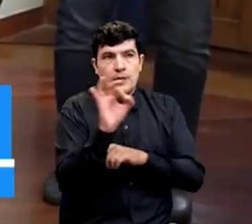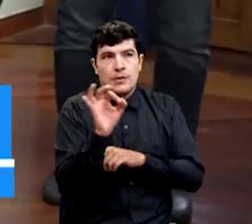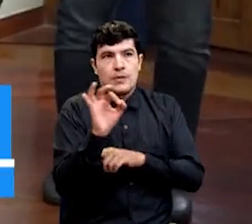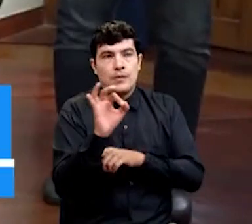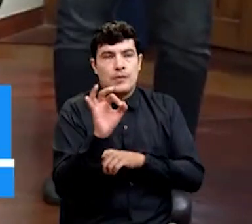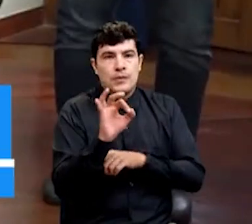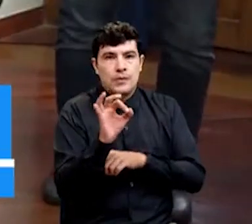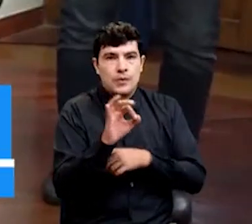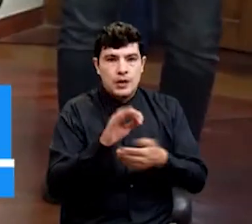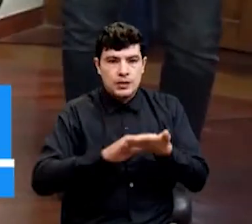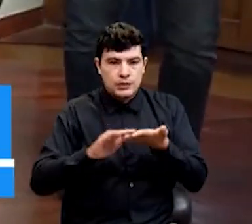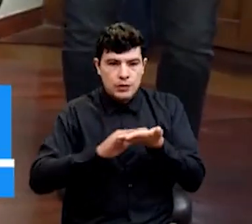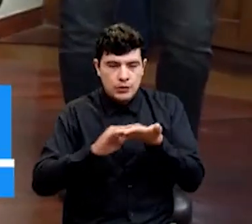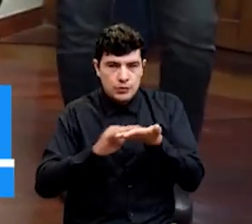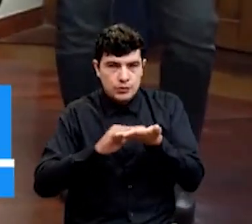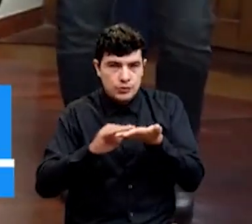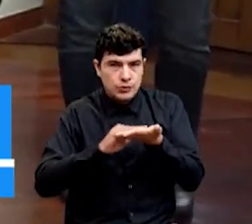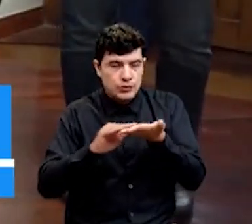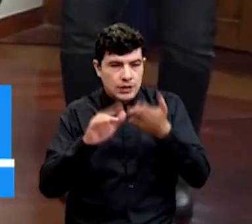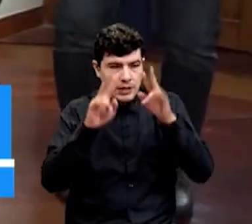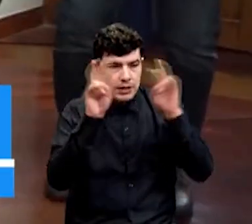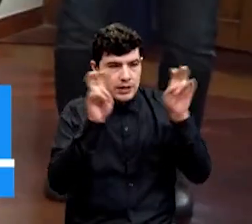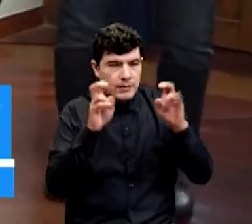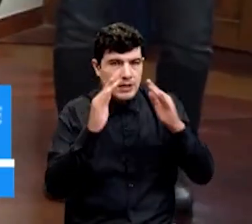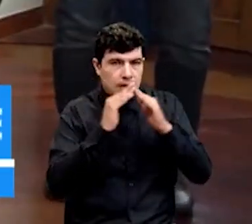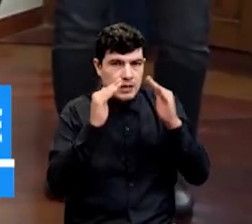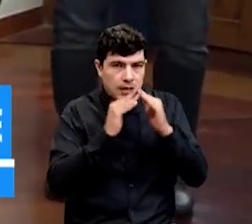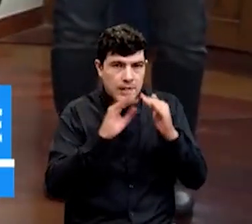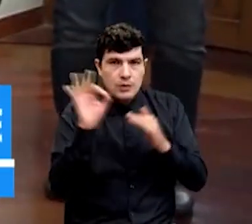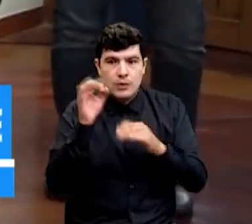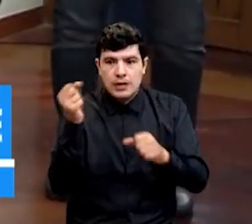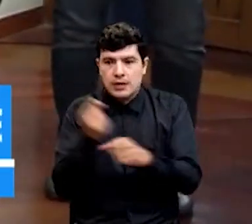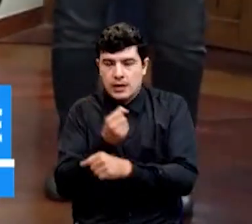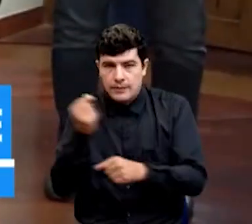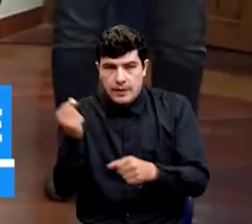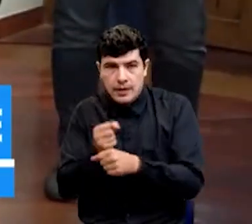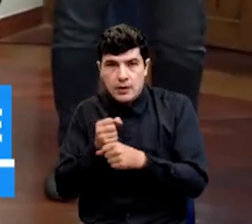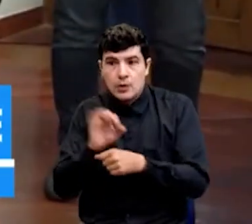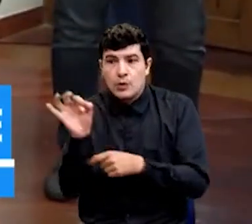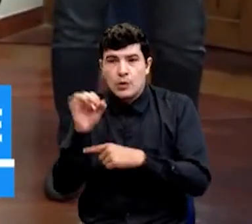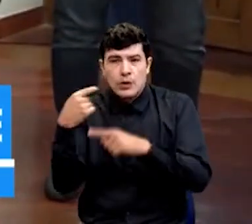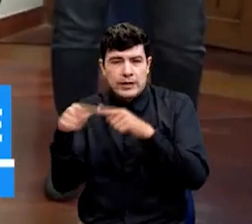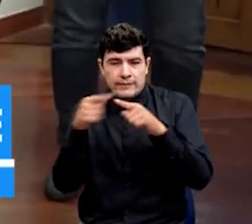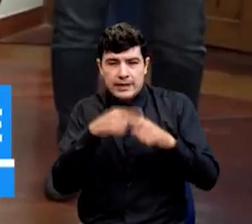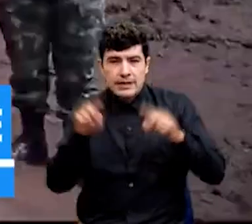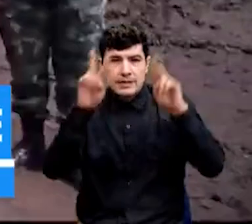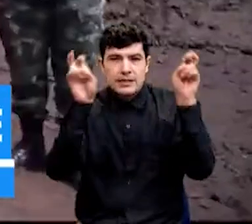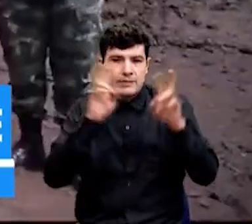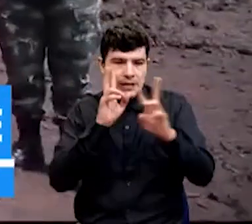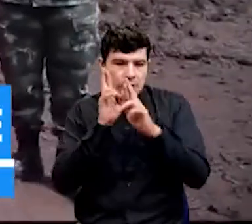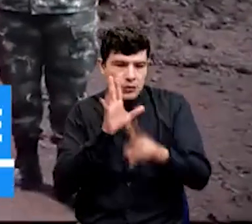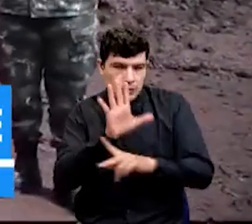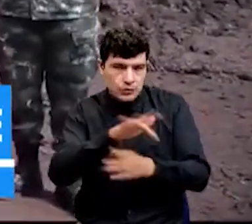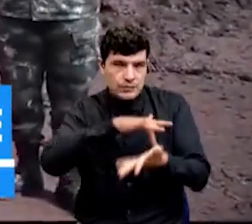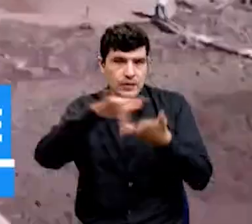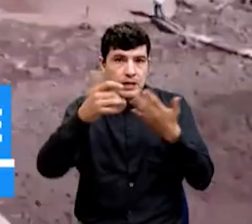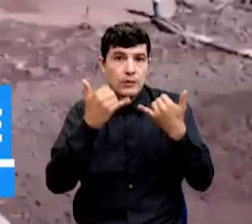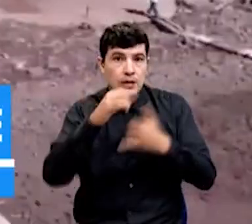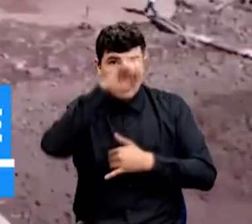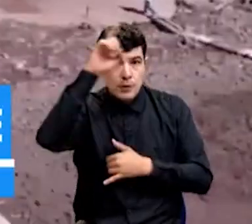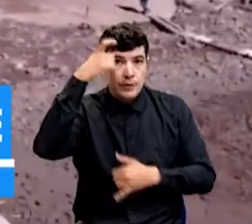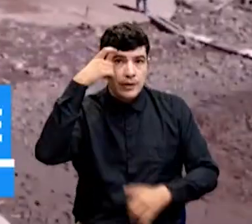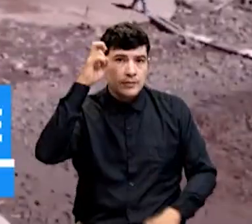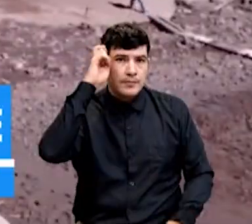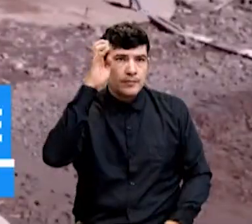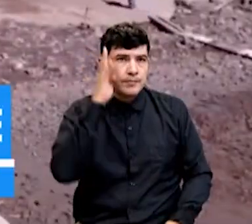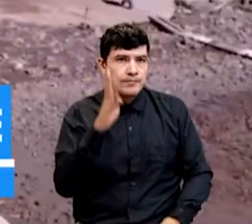la solución para el tema de vivienda, el tema productivo y los otros componentes de la emergencia. El gobernador también